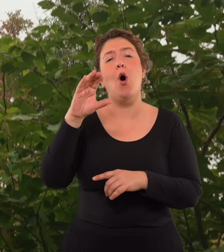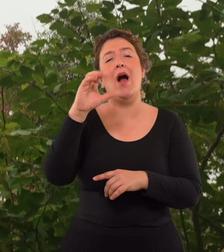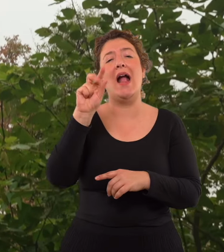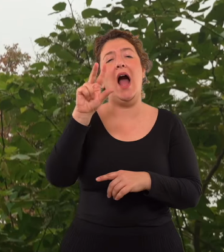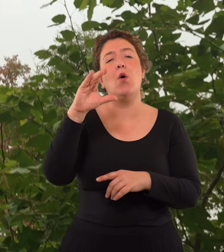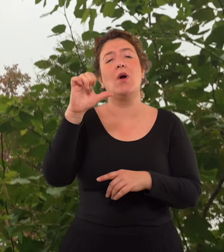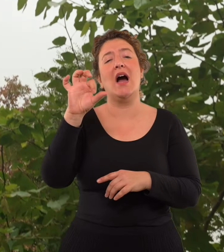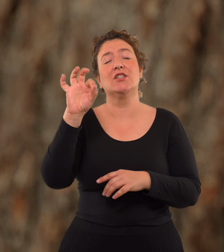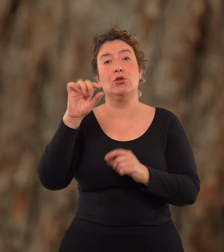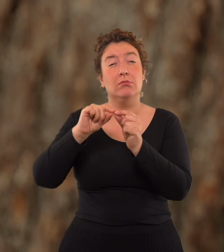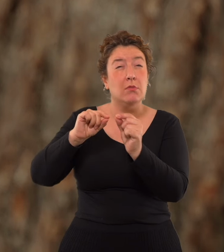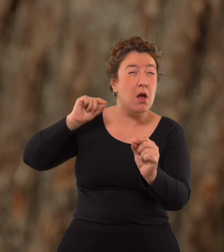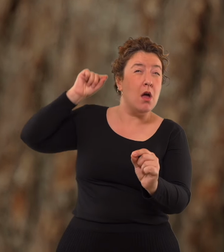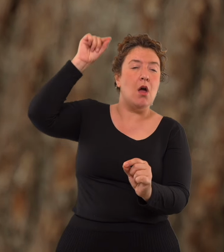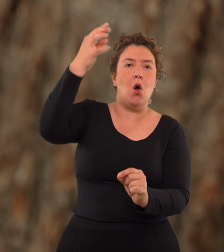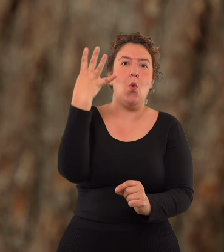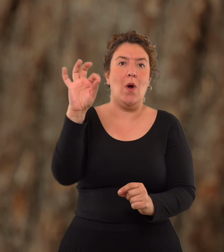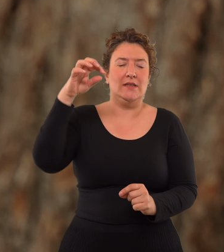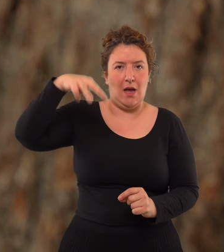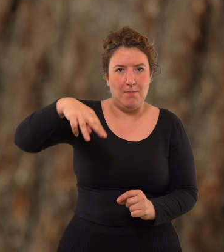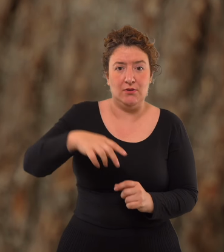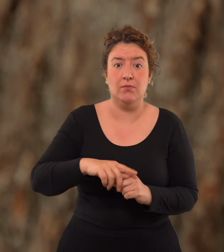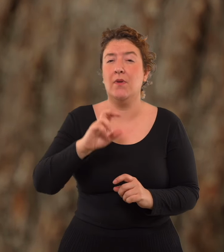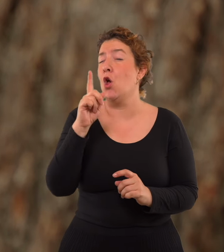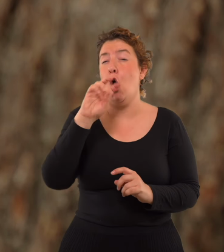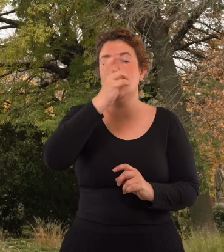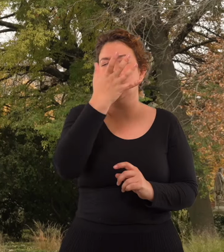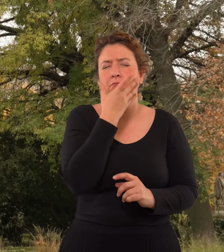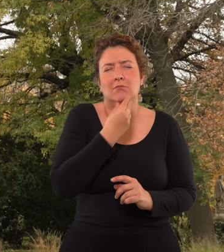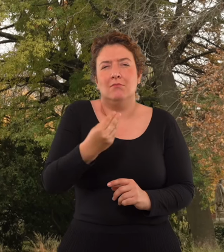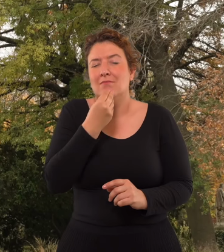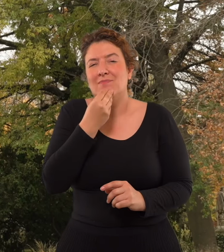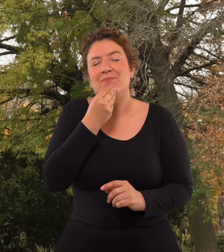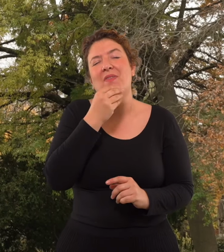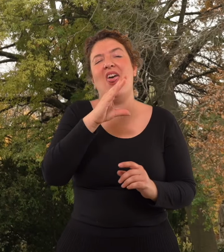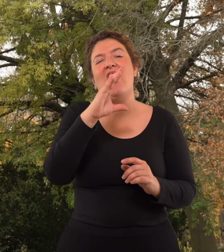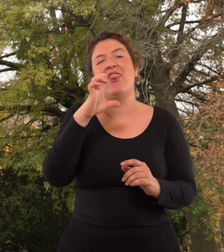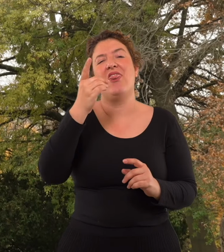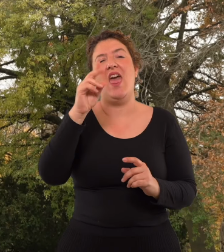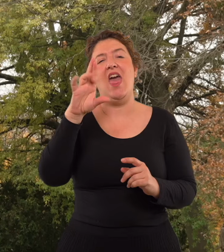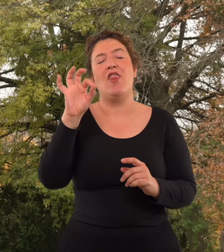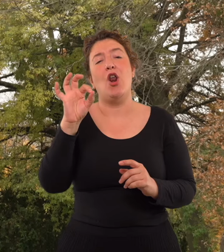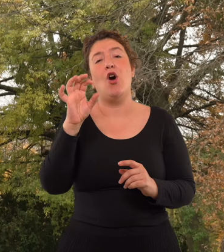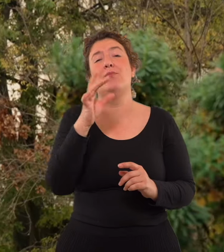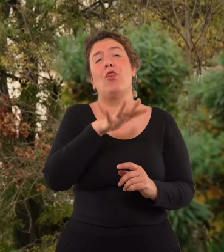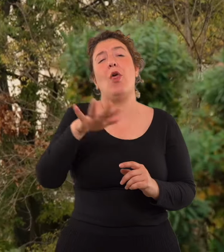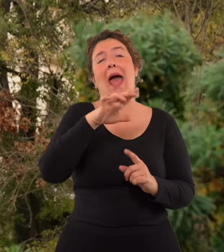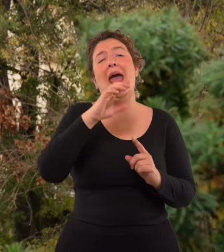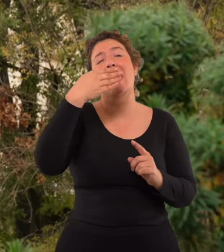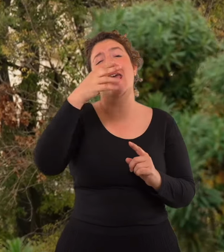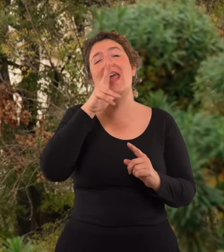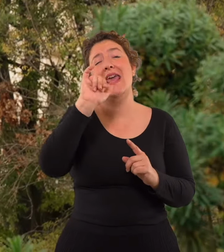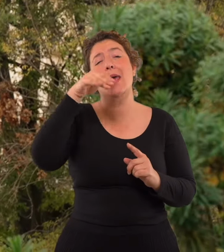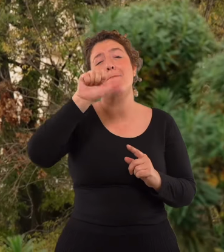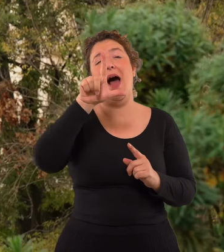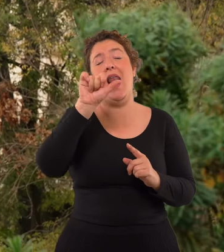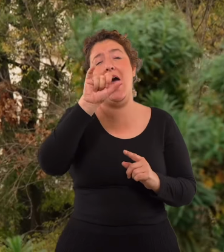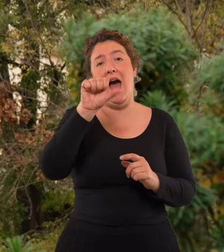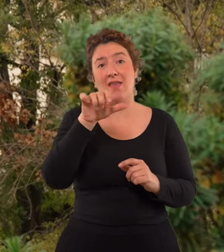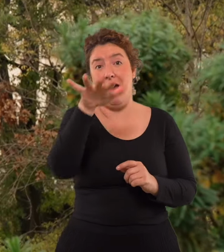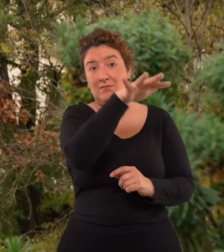metros de altura, y uno de los más espectaculares es este cedro del Himalaya por su hermoso porte. El olmo pantalón es el